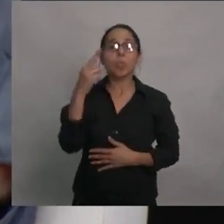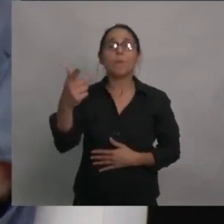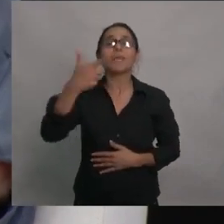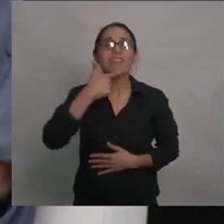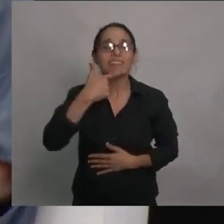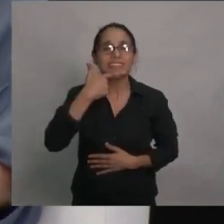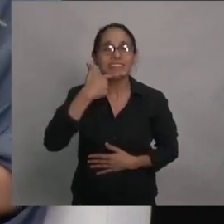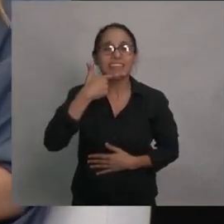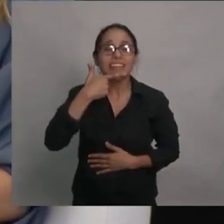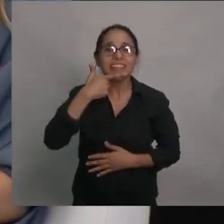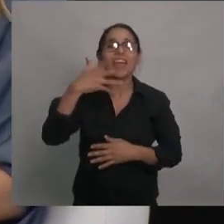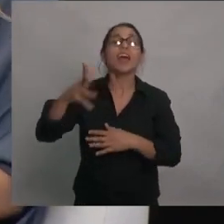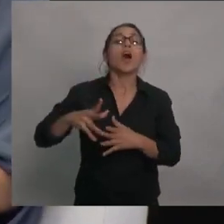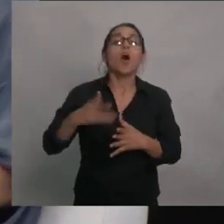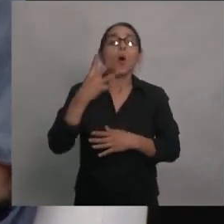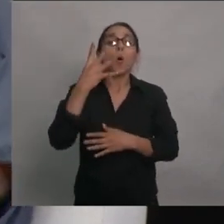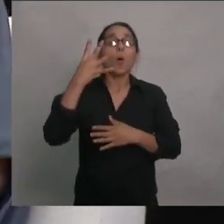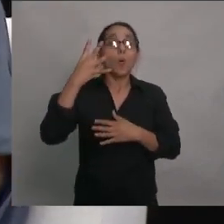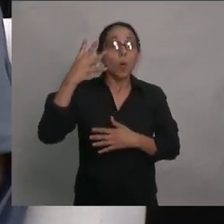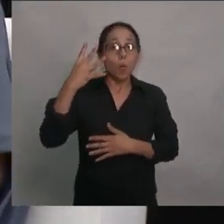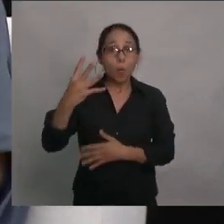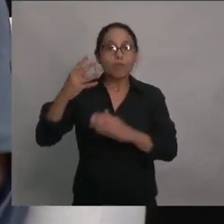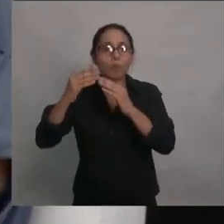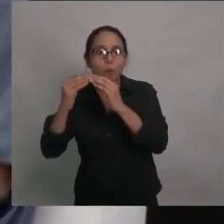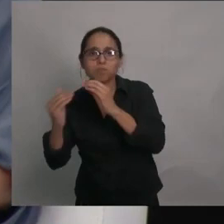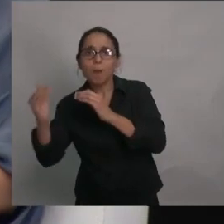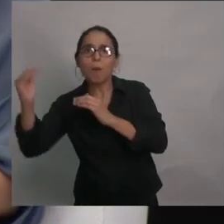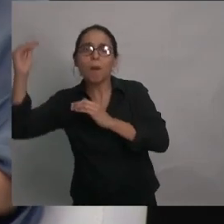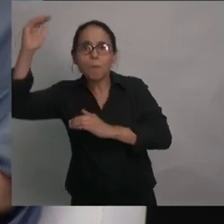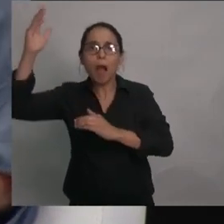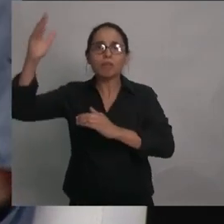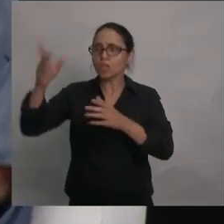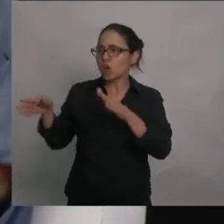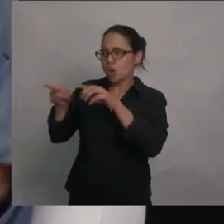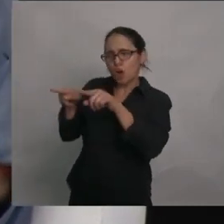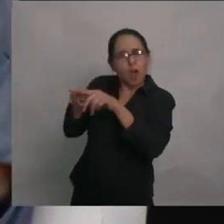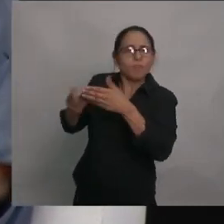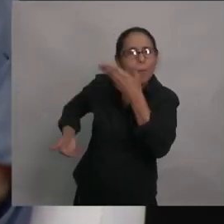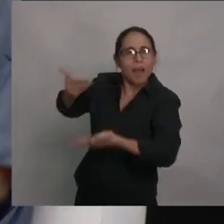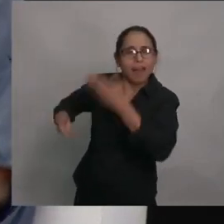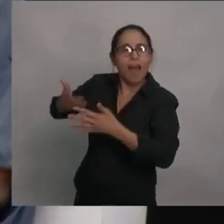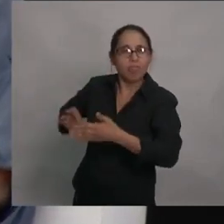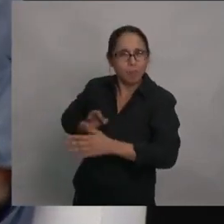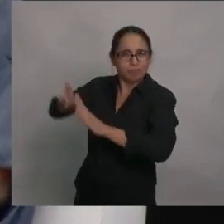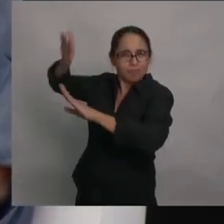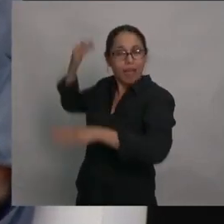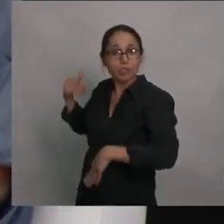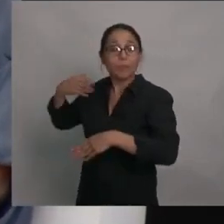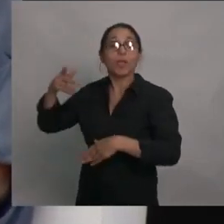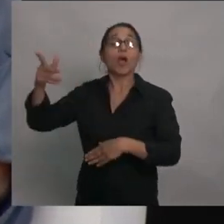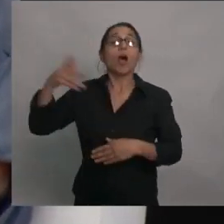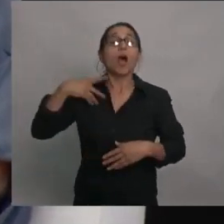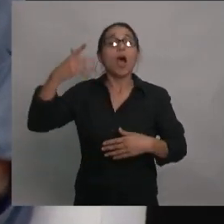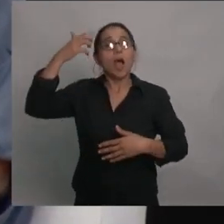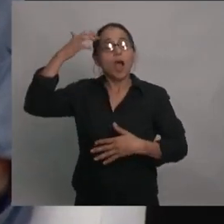94 escaños frente a cero que tenía en 2013. Ley y Justicia en Polonia tiene